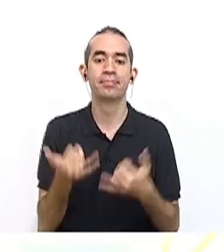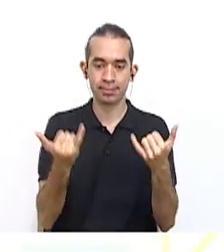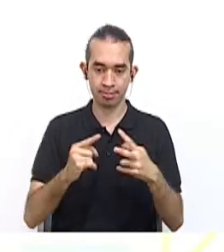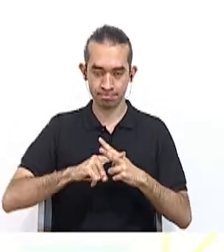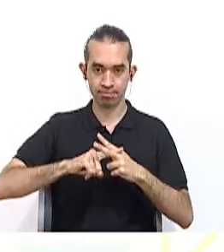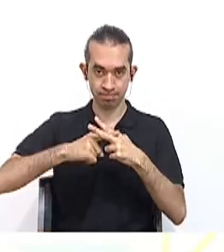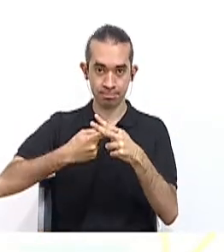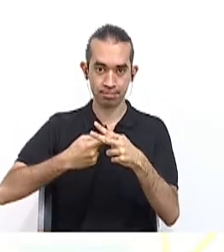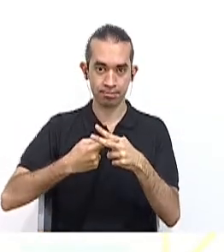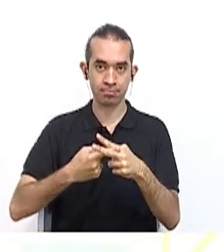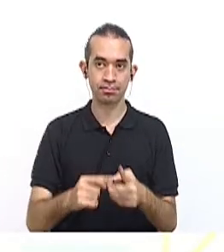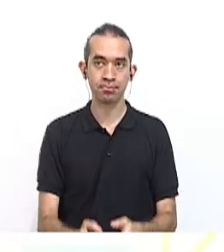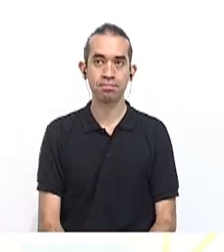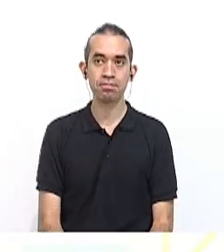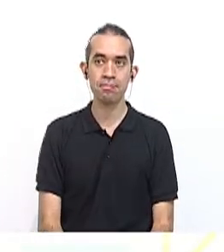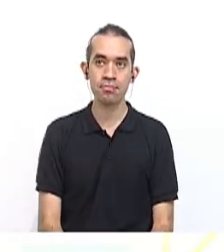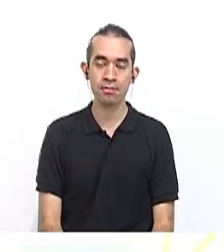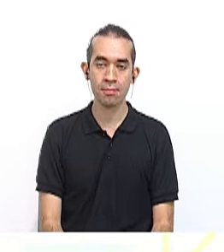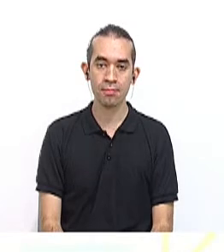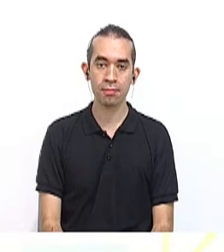iniciamos.